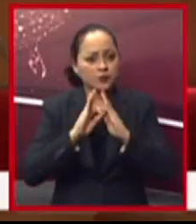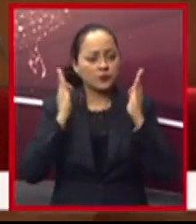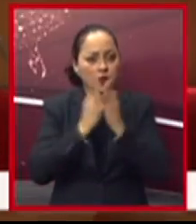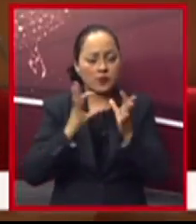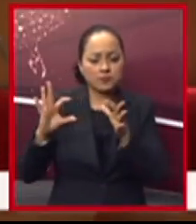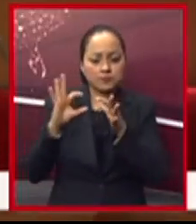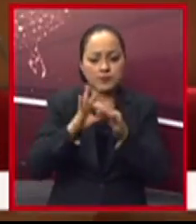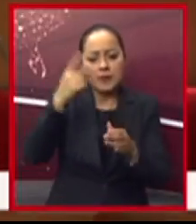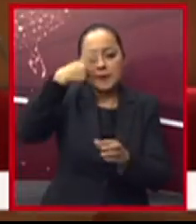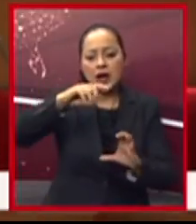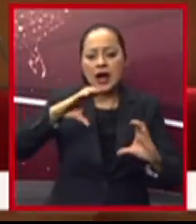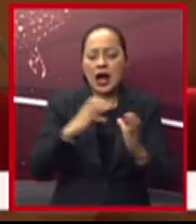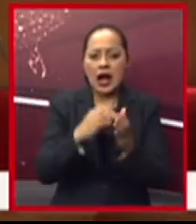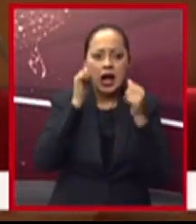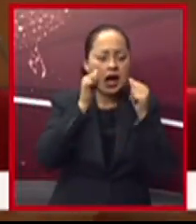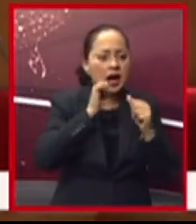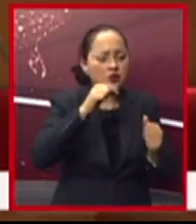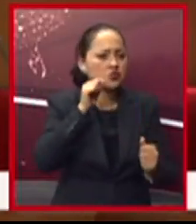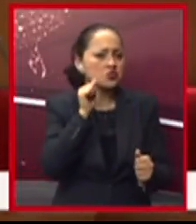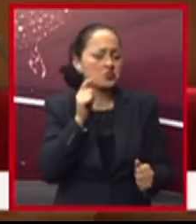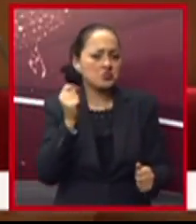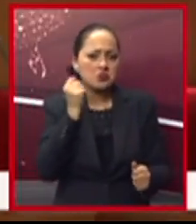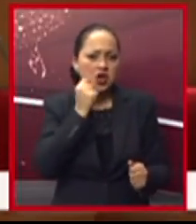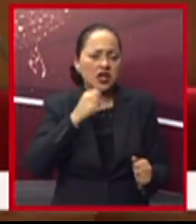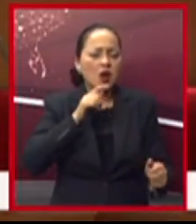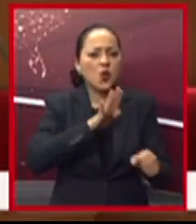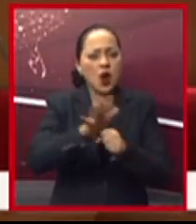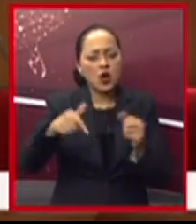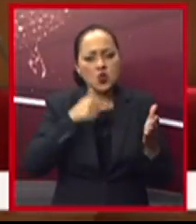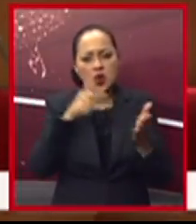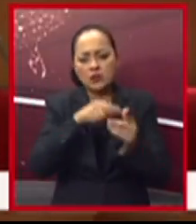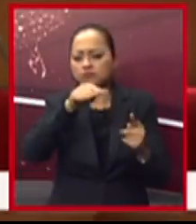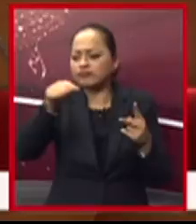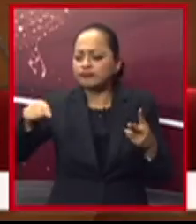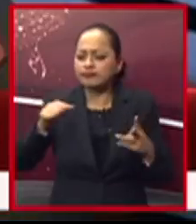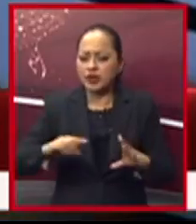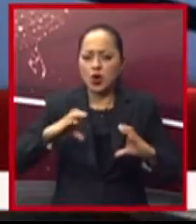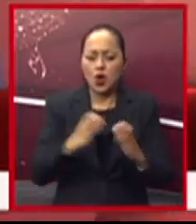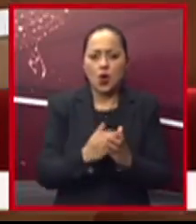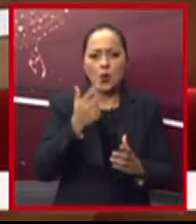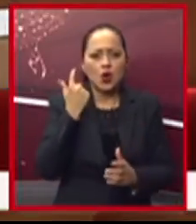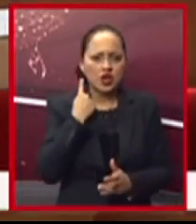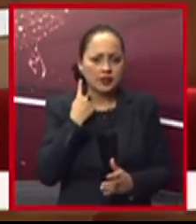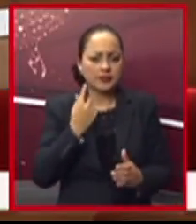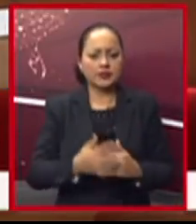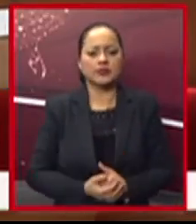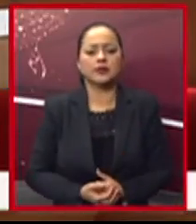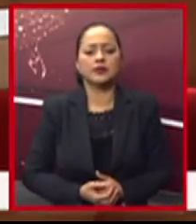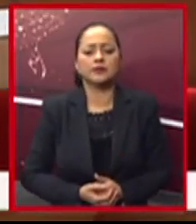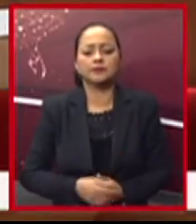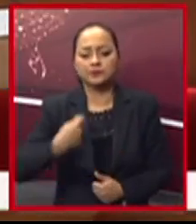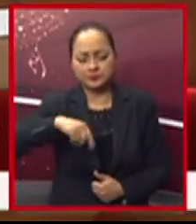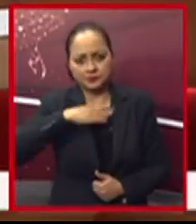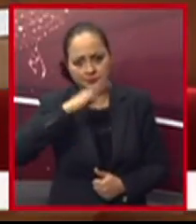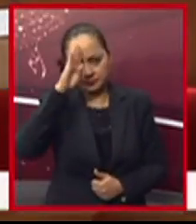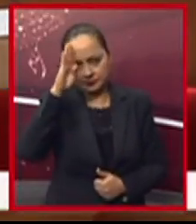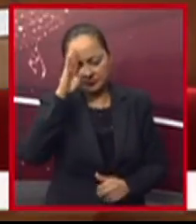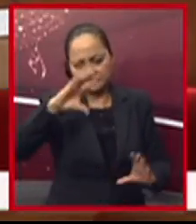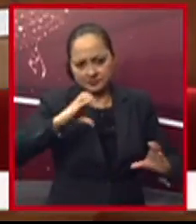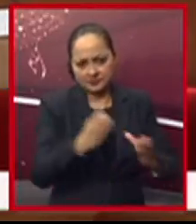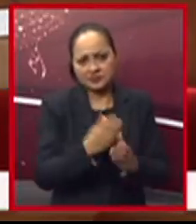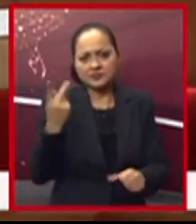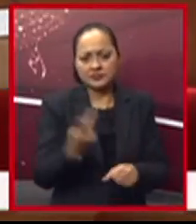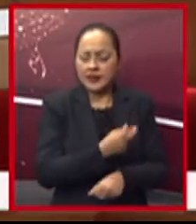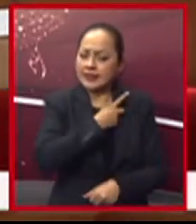coordinadas sin distinciones geográficas, políticas o administrativas. Pensamos que se requiere de un